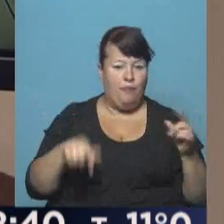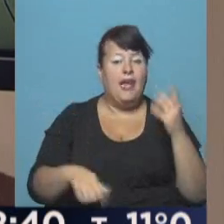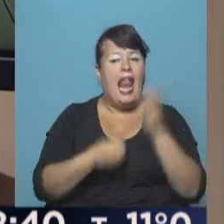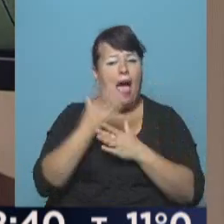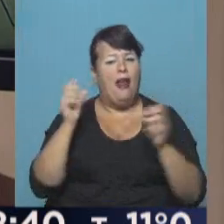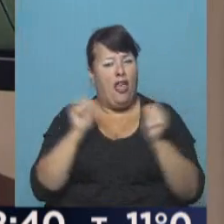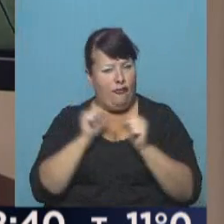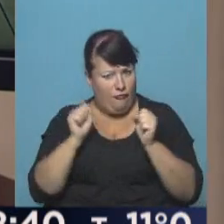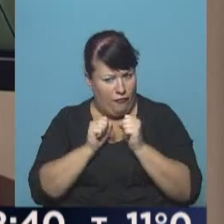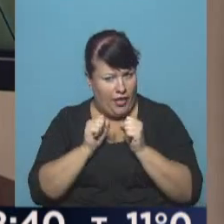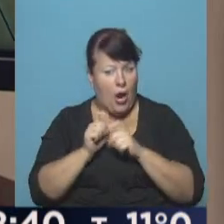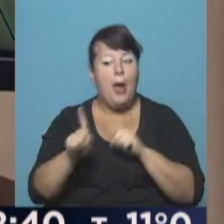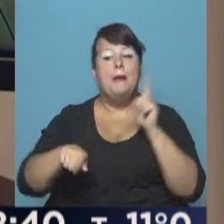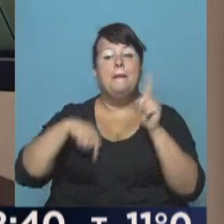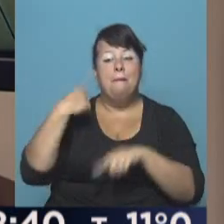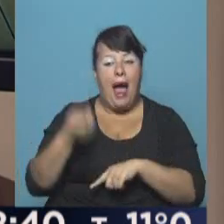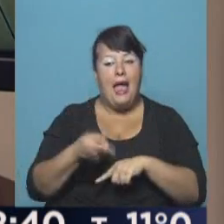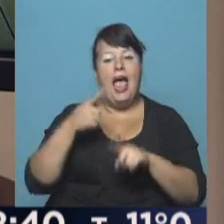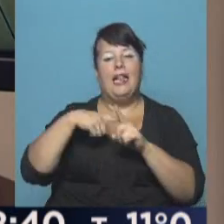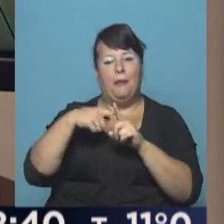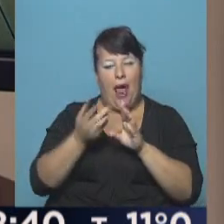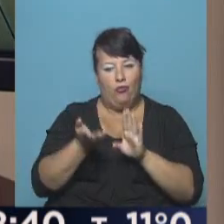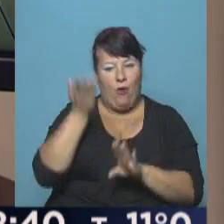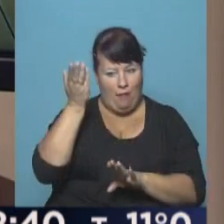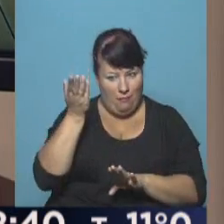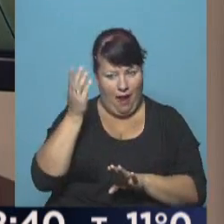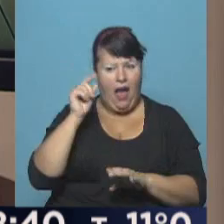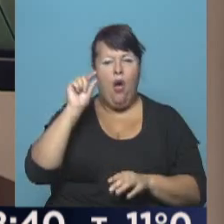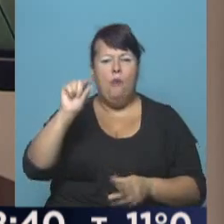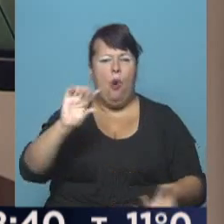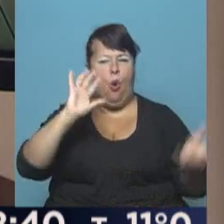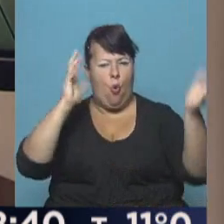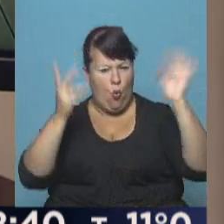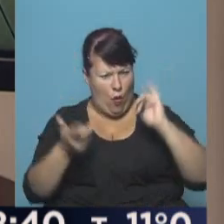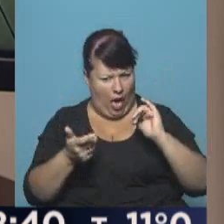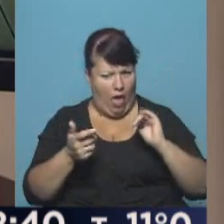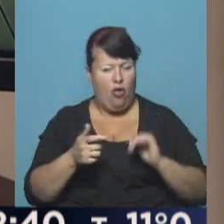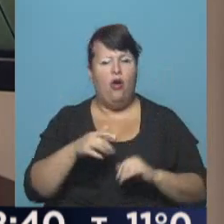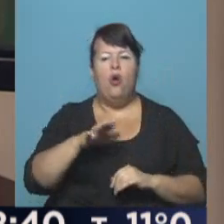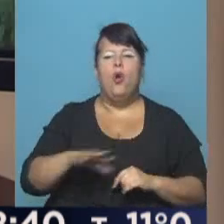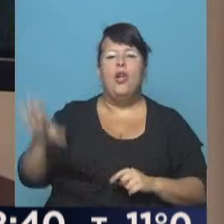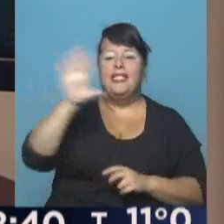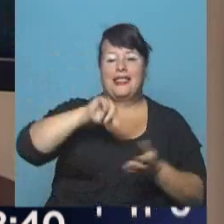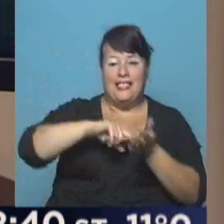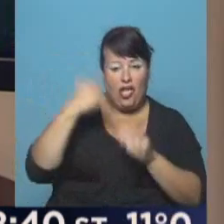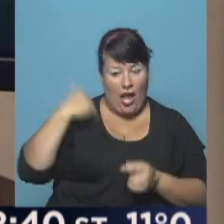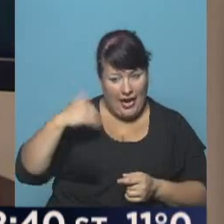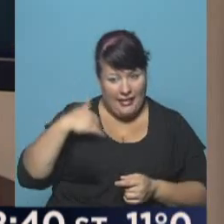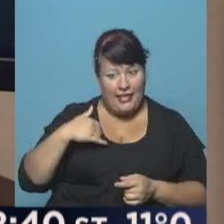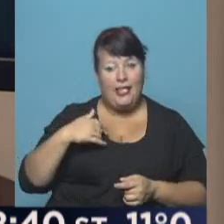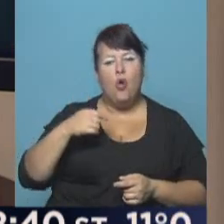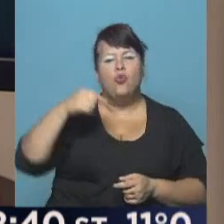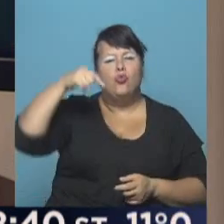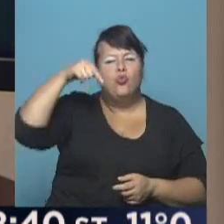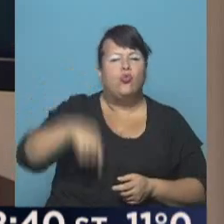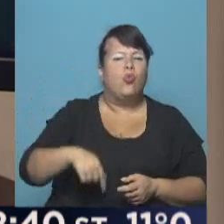mañana fría, para mañana ascienden un poquito las temperaturas con muy poquita nubosidad. Zona central del país, en el sur,